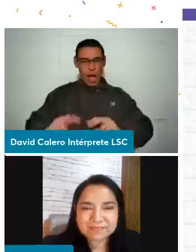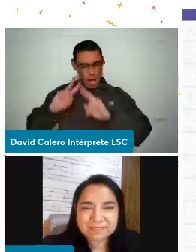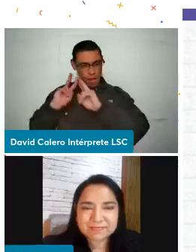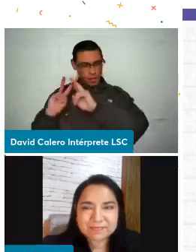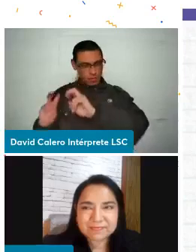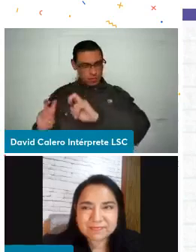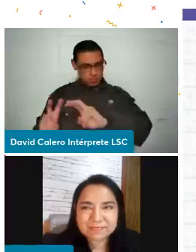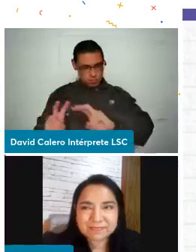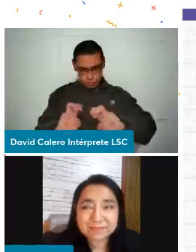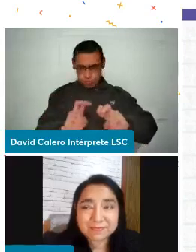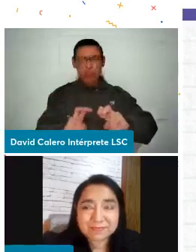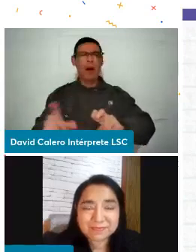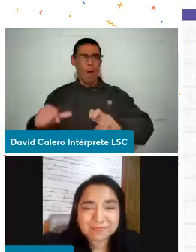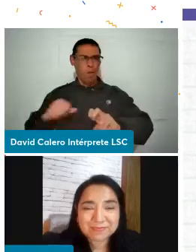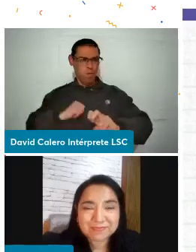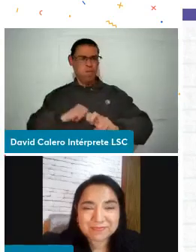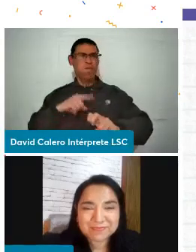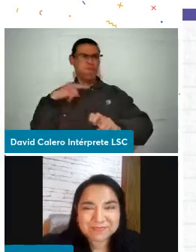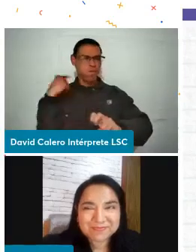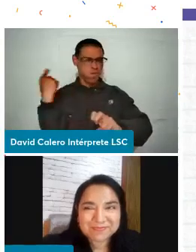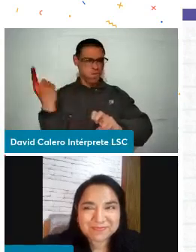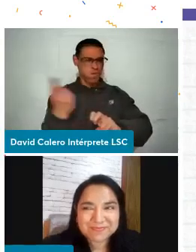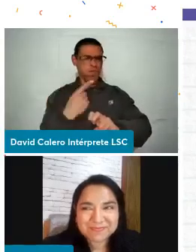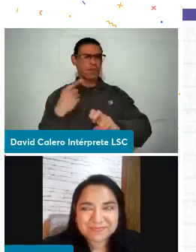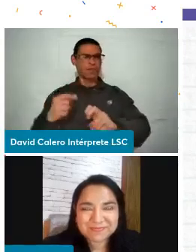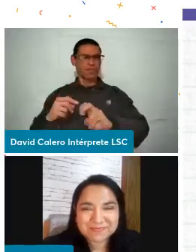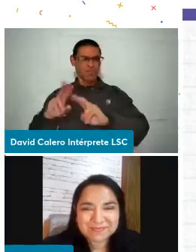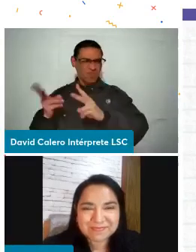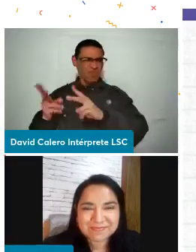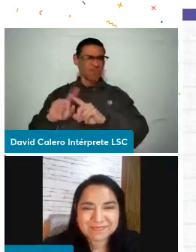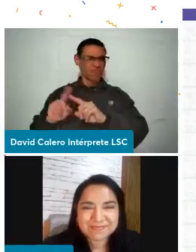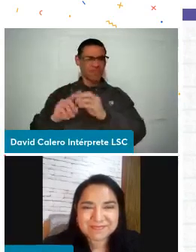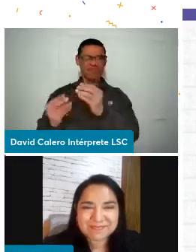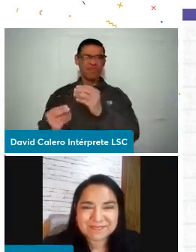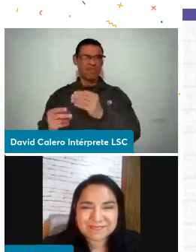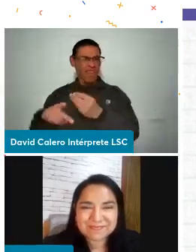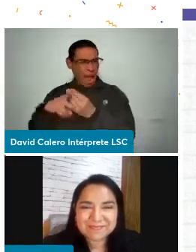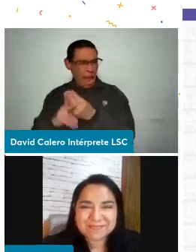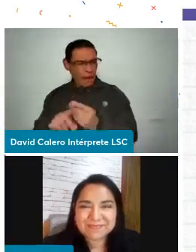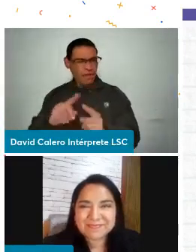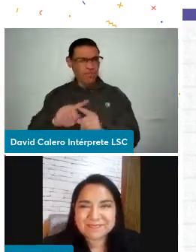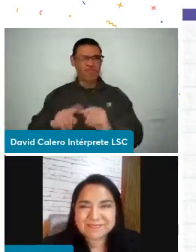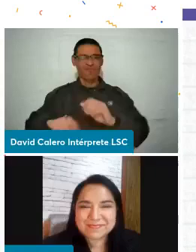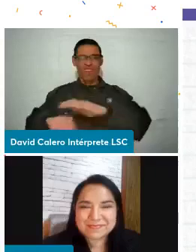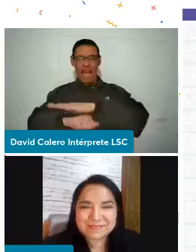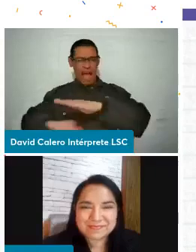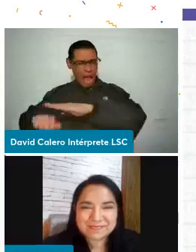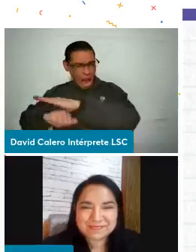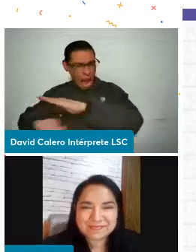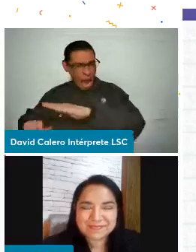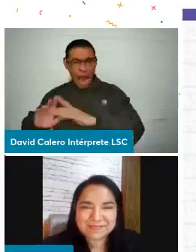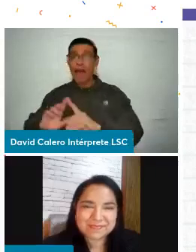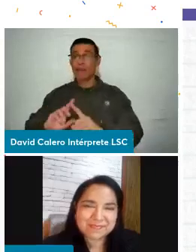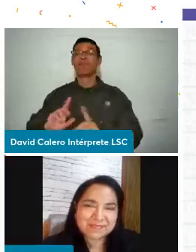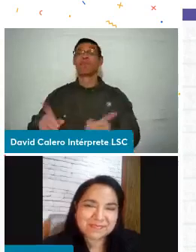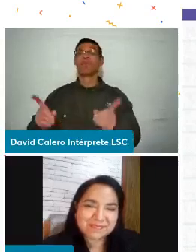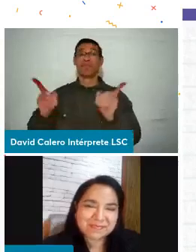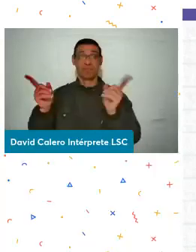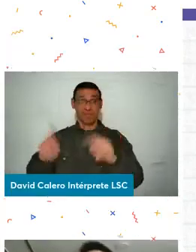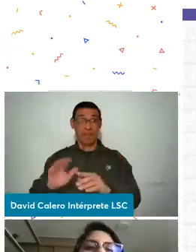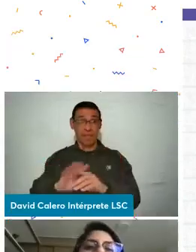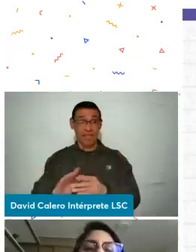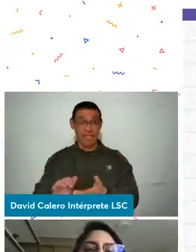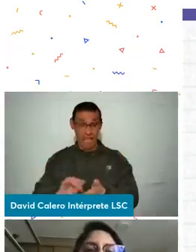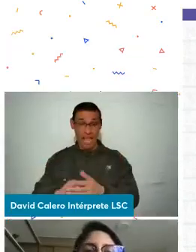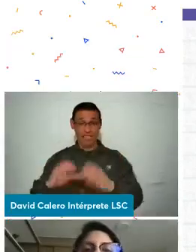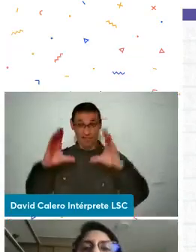muchísimas más herramientas para todas las áreas, ciencias naturales, animales, cuerpo humano, etcétera. Y recuerden que para aplicar la realidad